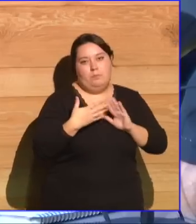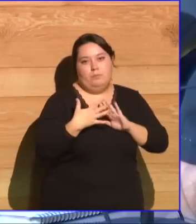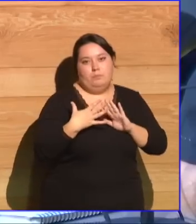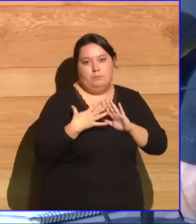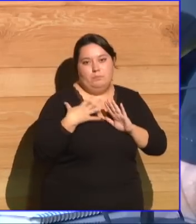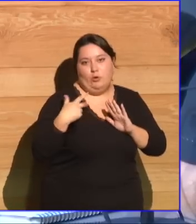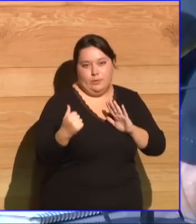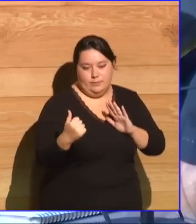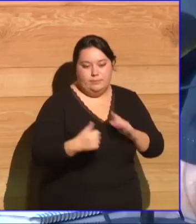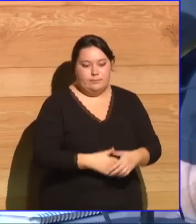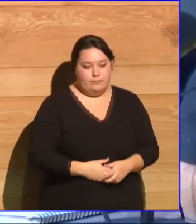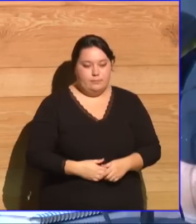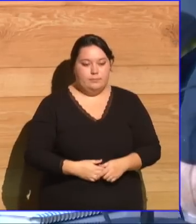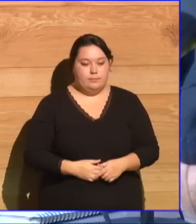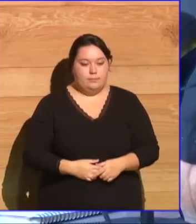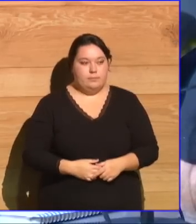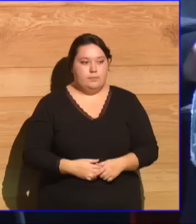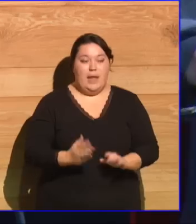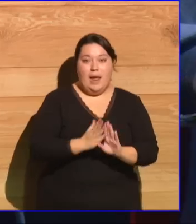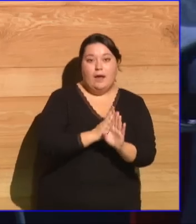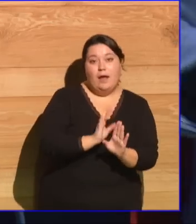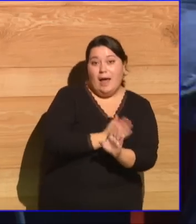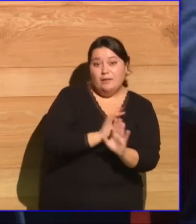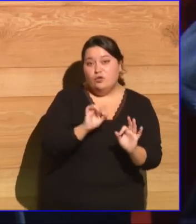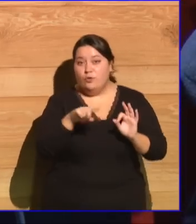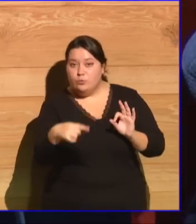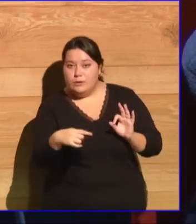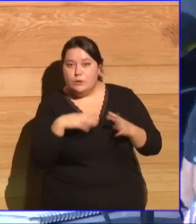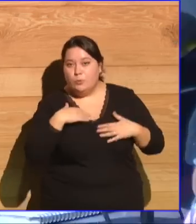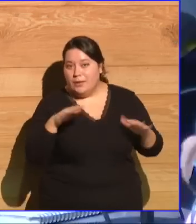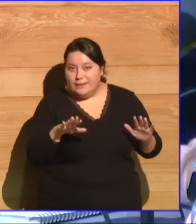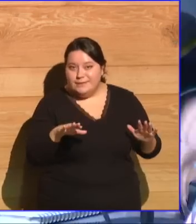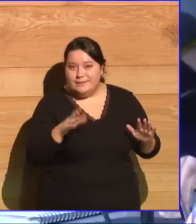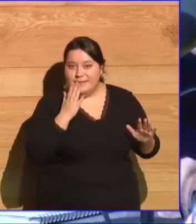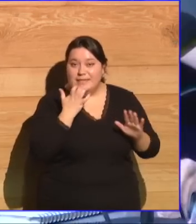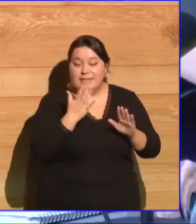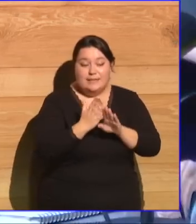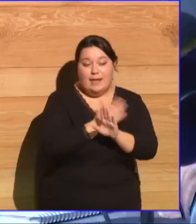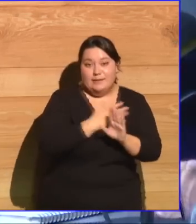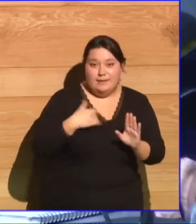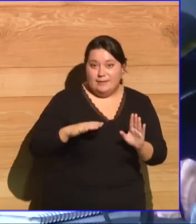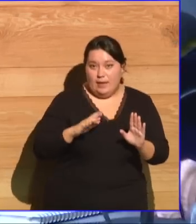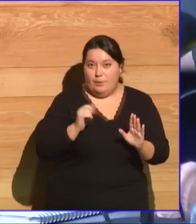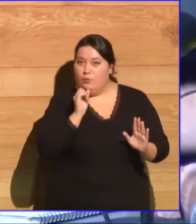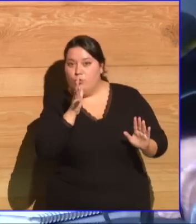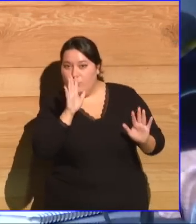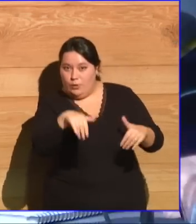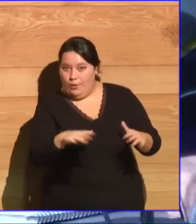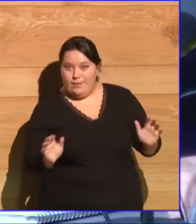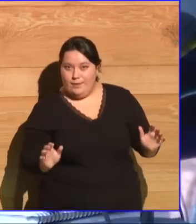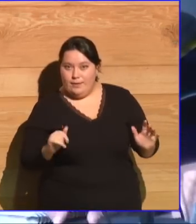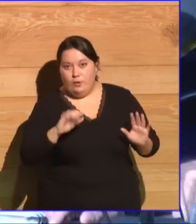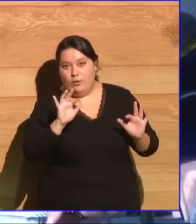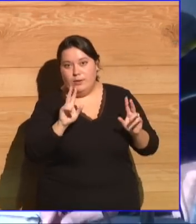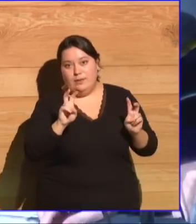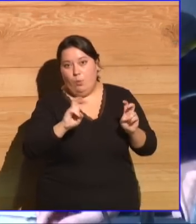después? O sea, si quieres te la quitamos ya. Y así eso ya lo tienes. Y ahora desarrollas, pero ya sin razón. Y pasamos a otro